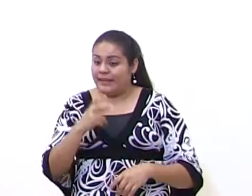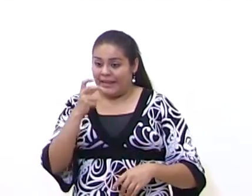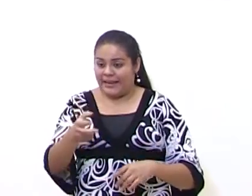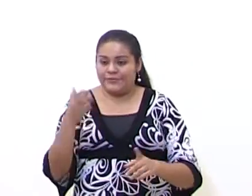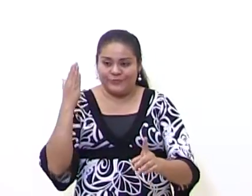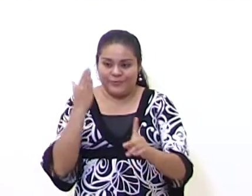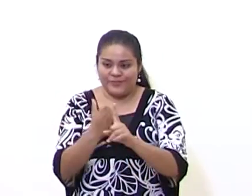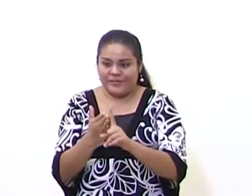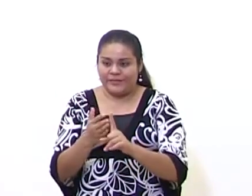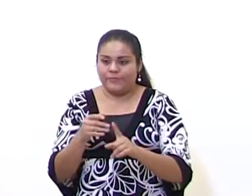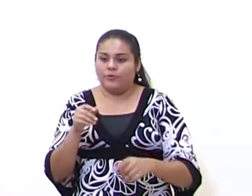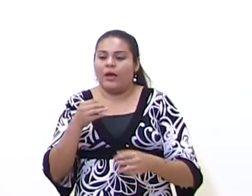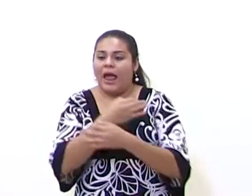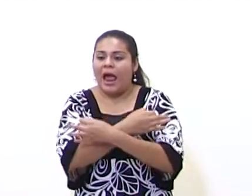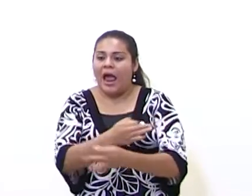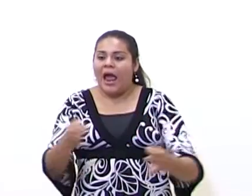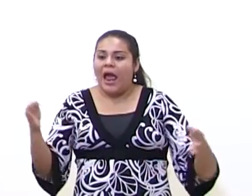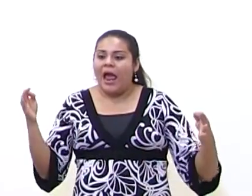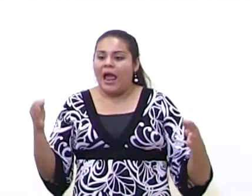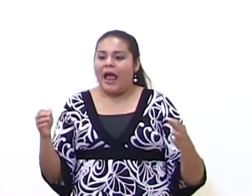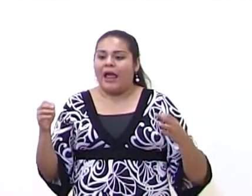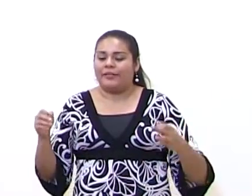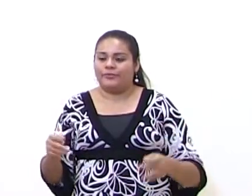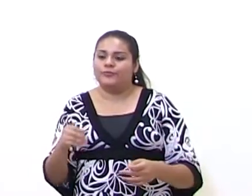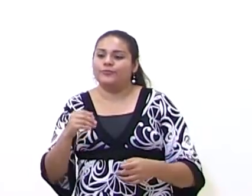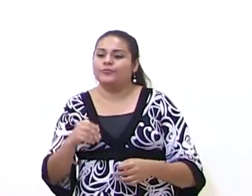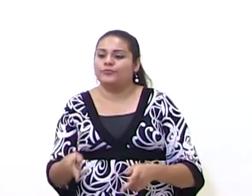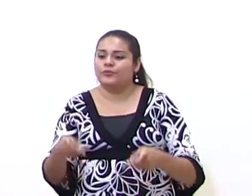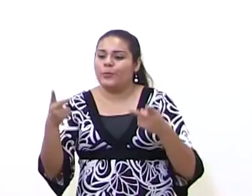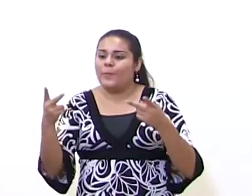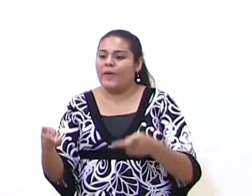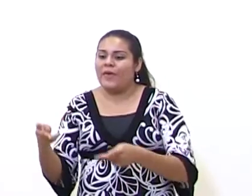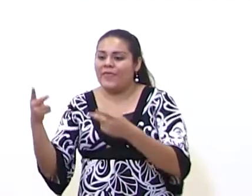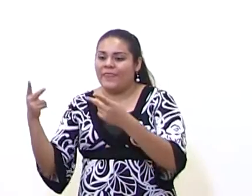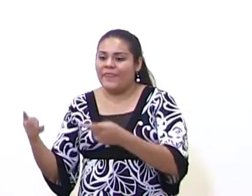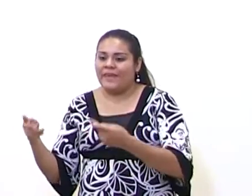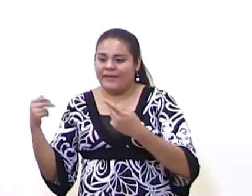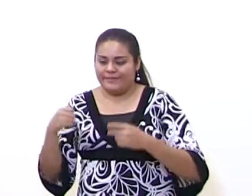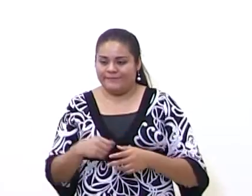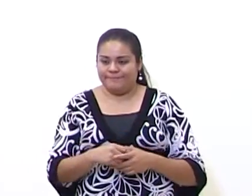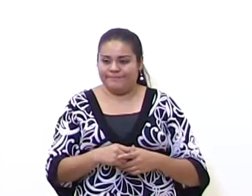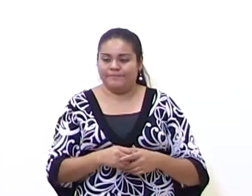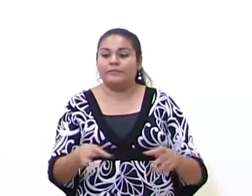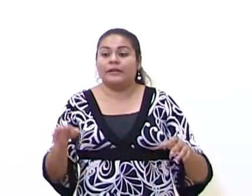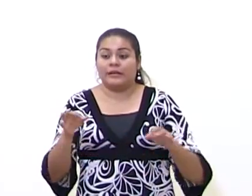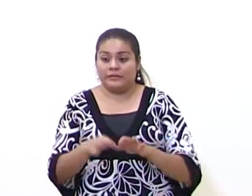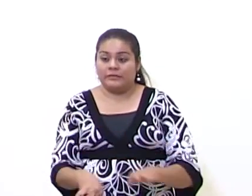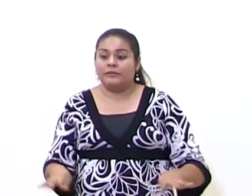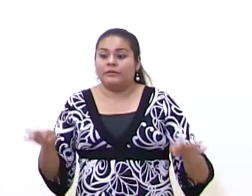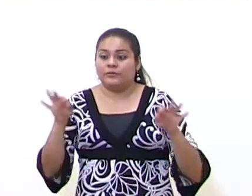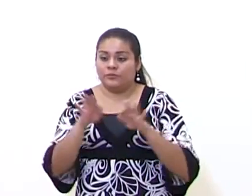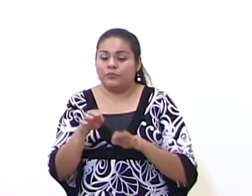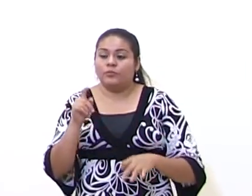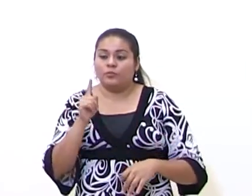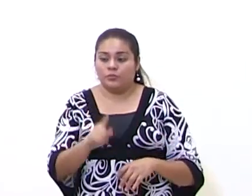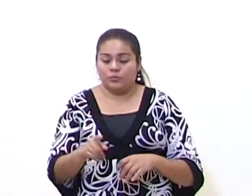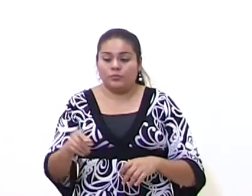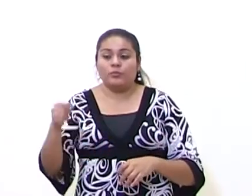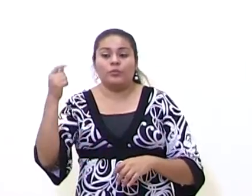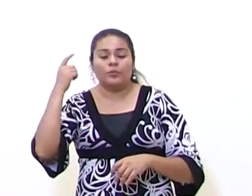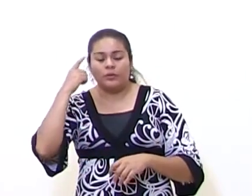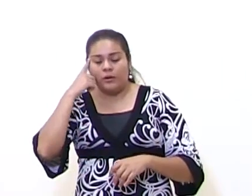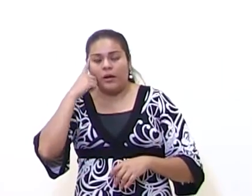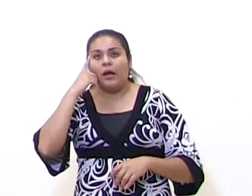además un consumidor de ese producto en particular. Eso es importante, que te ubiques a ti mismo por un lado, y